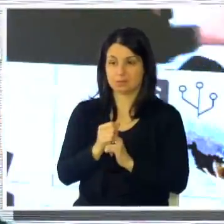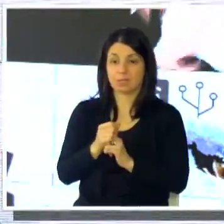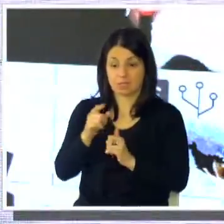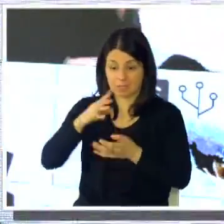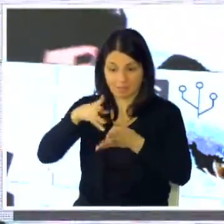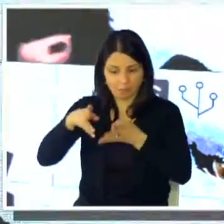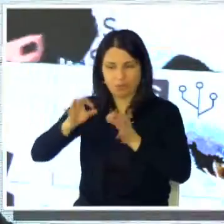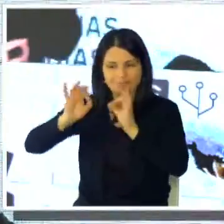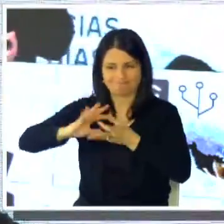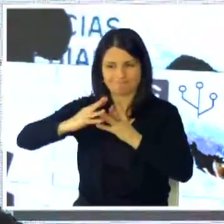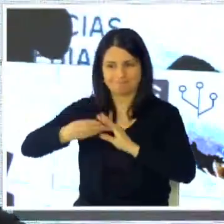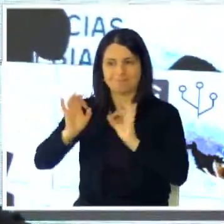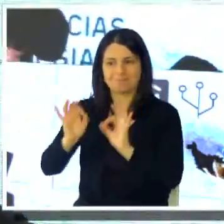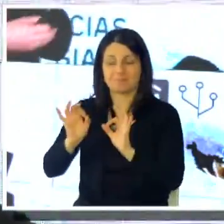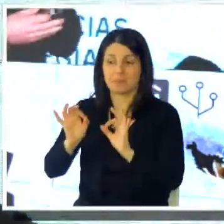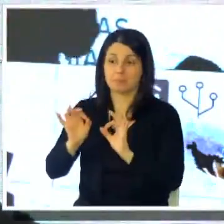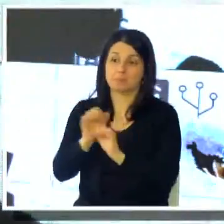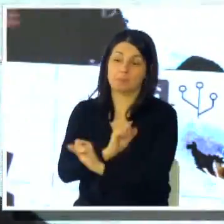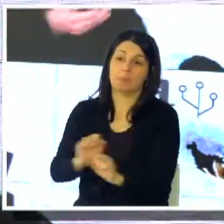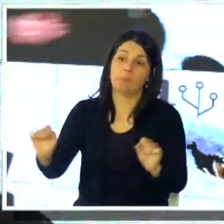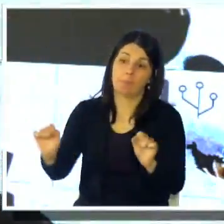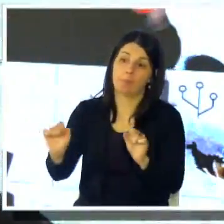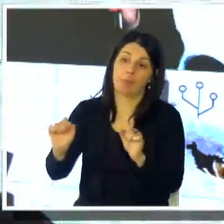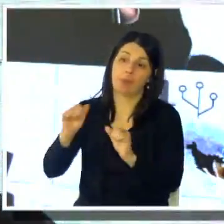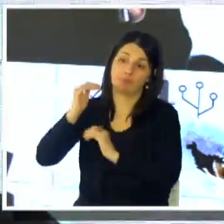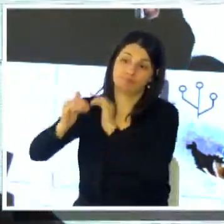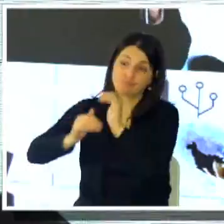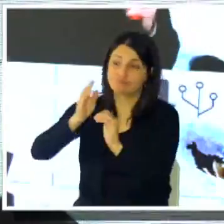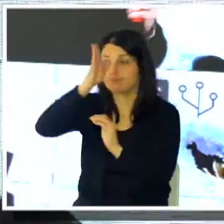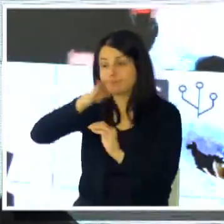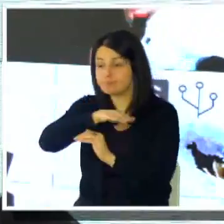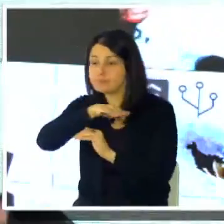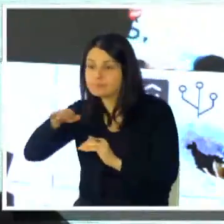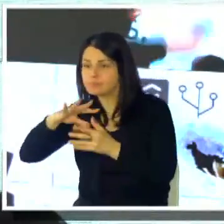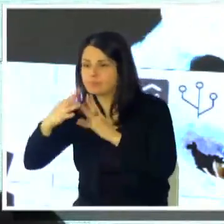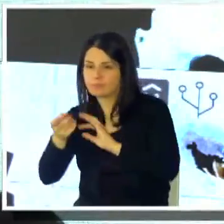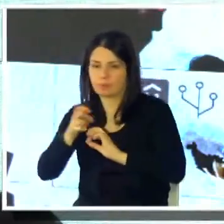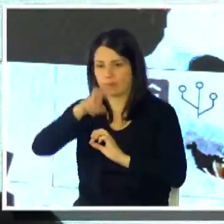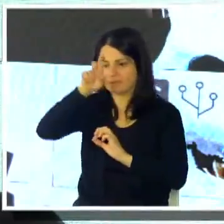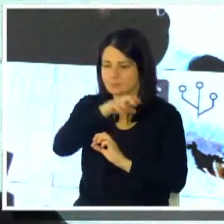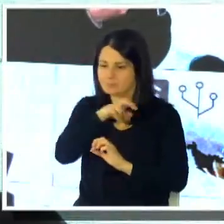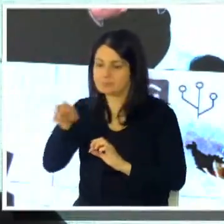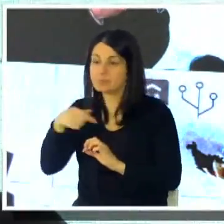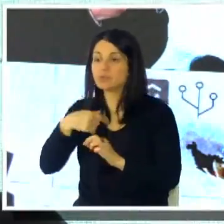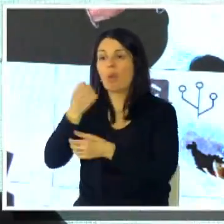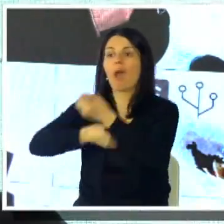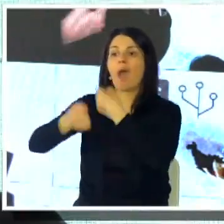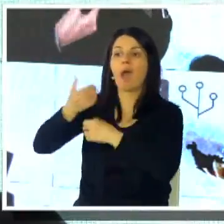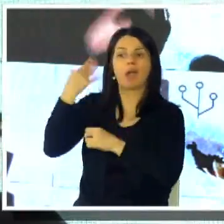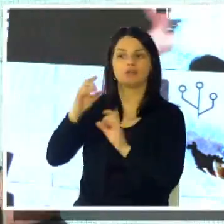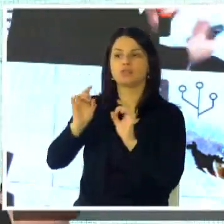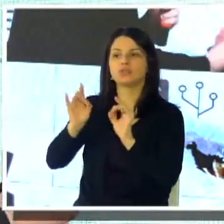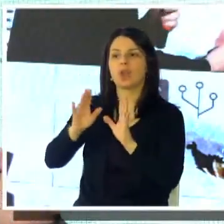funcionen adecuadamente. Podemos escalar horizontal, vertical, etc. Yo personalmente hace varios años que solo